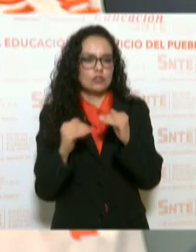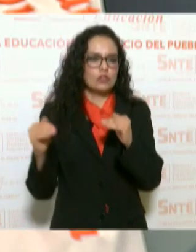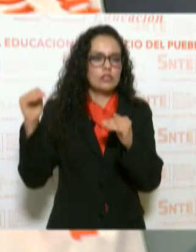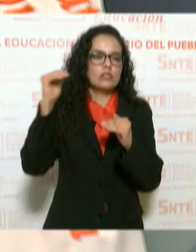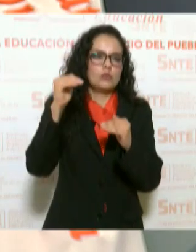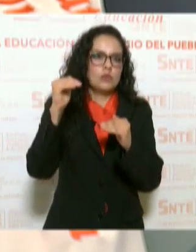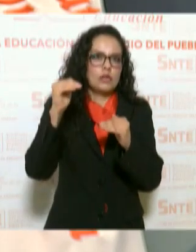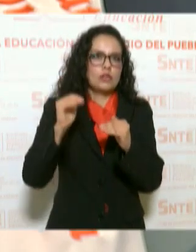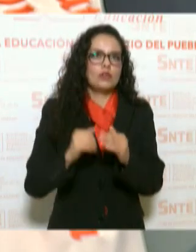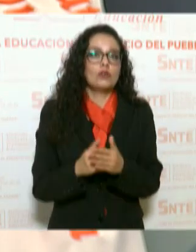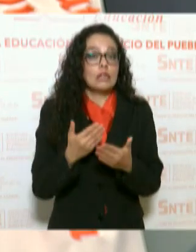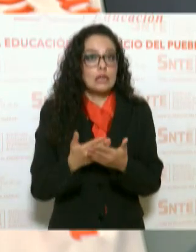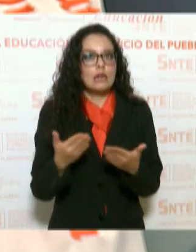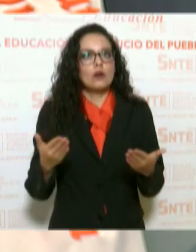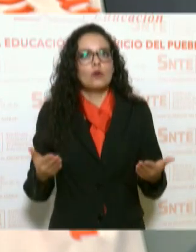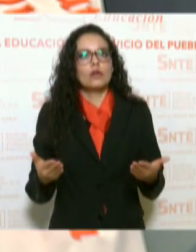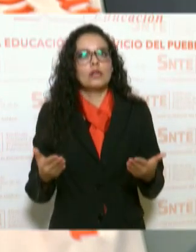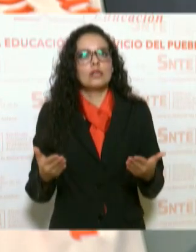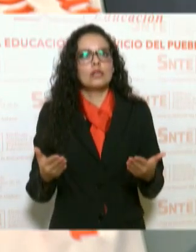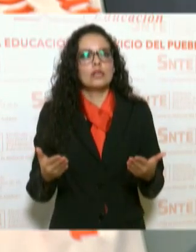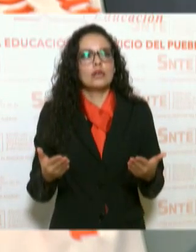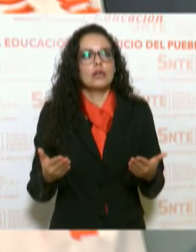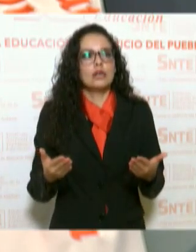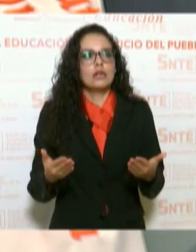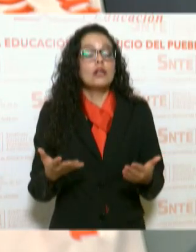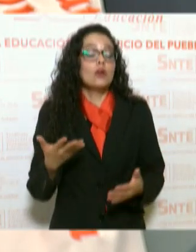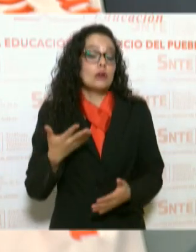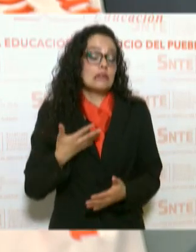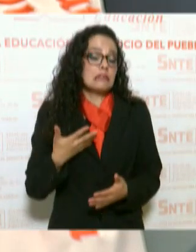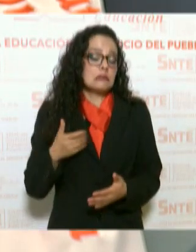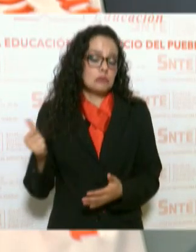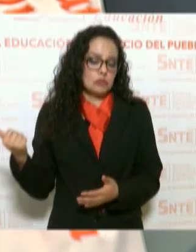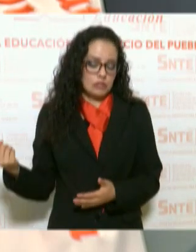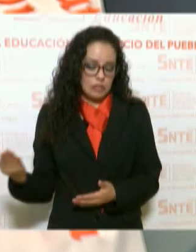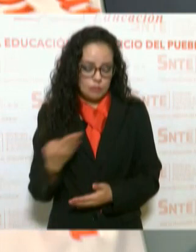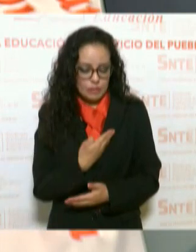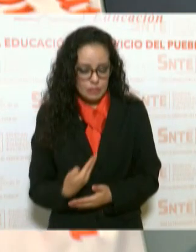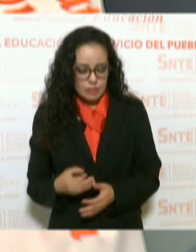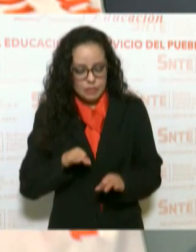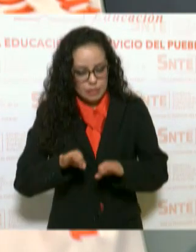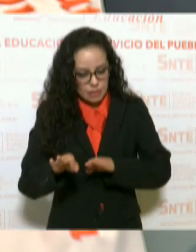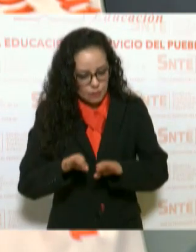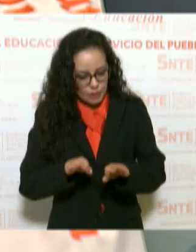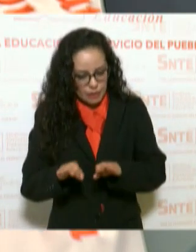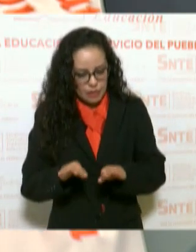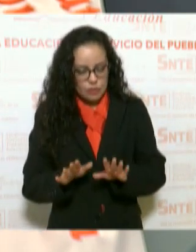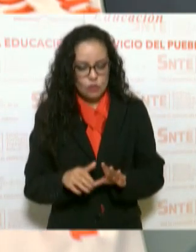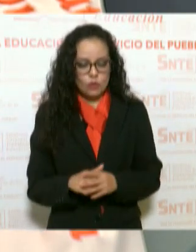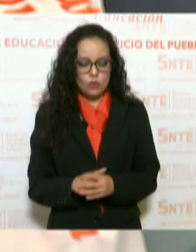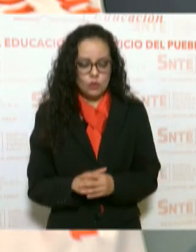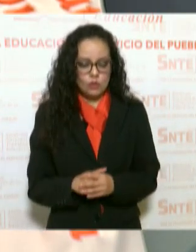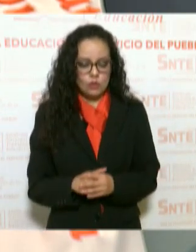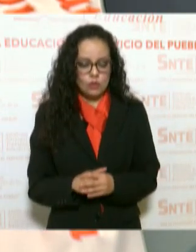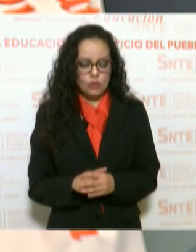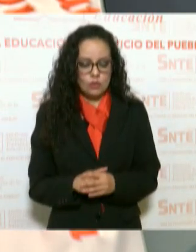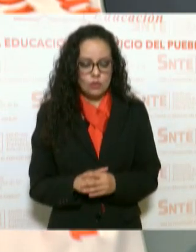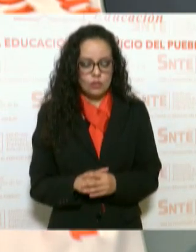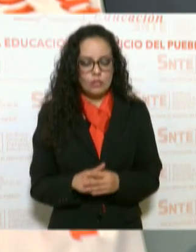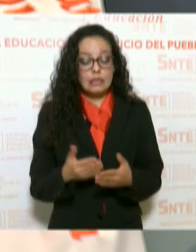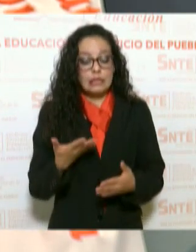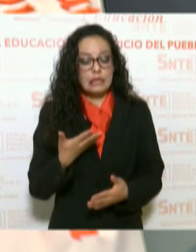hasta ahora, en lo que va de la gestión gubernamental del licenciado López Obrador,